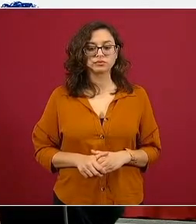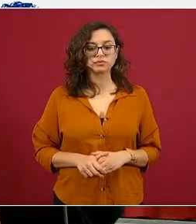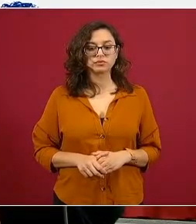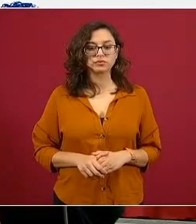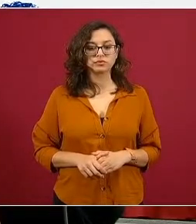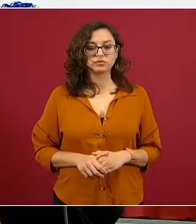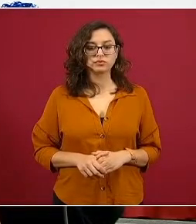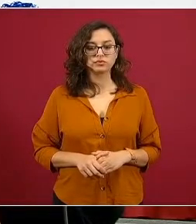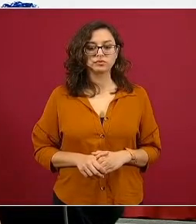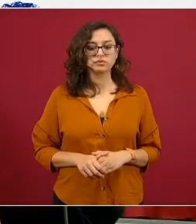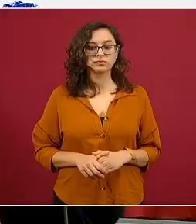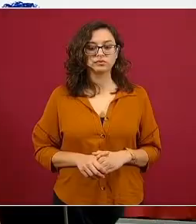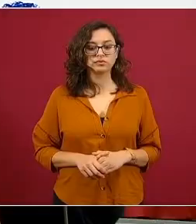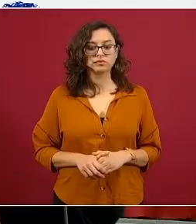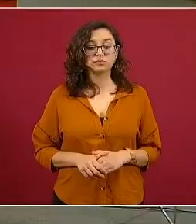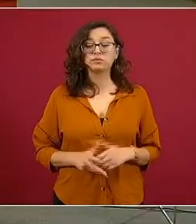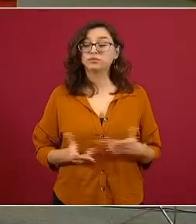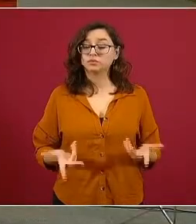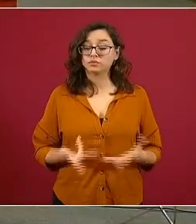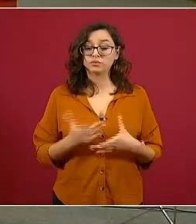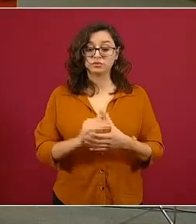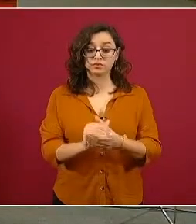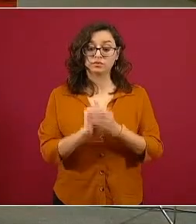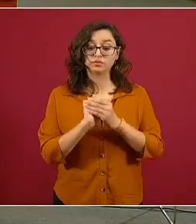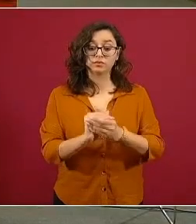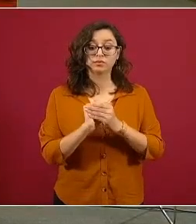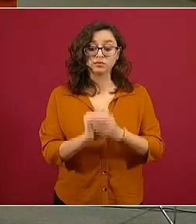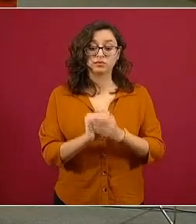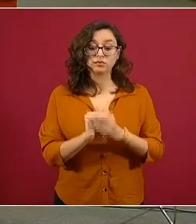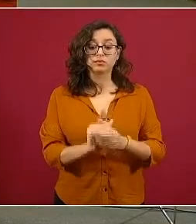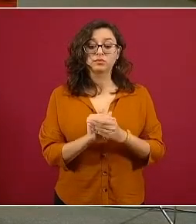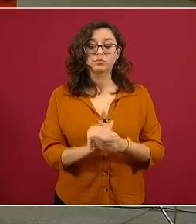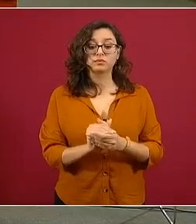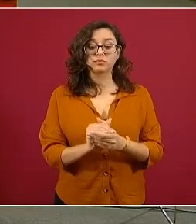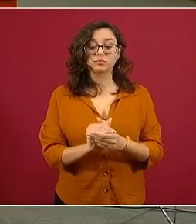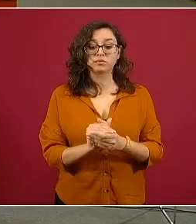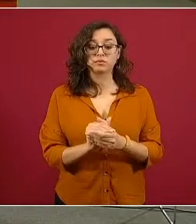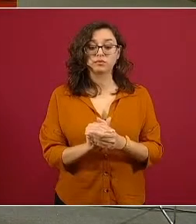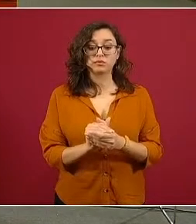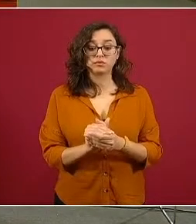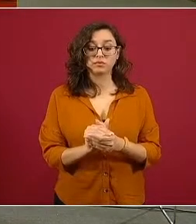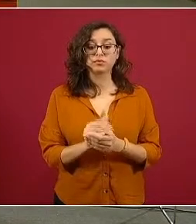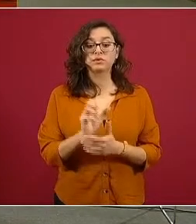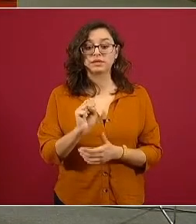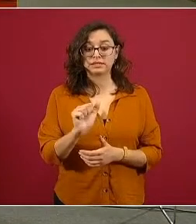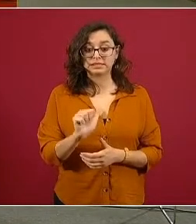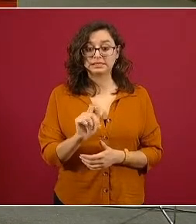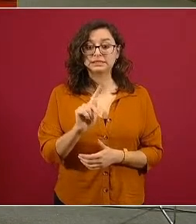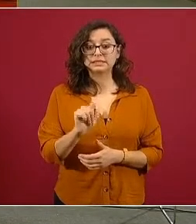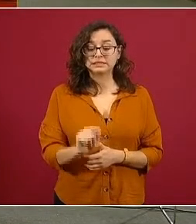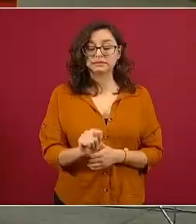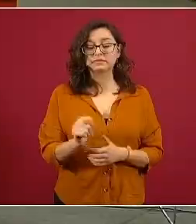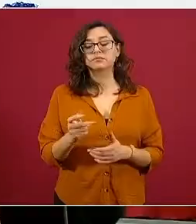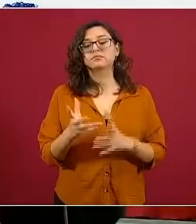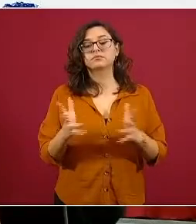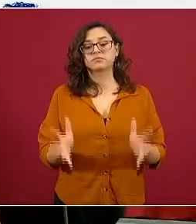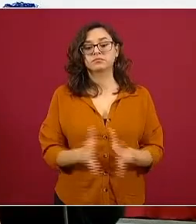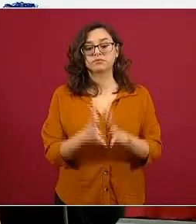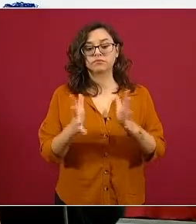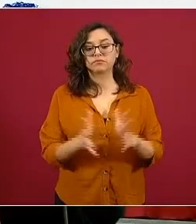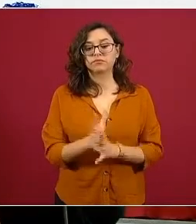En el sorteo del Buen Fin que se llevó a cabo en el SAT, participaron